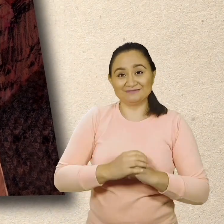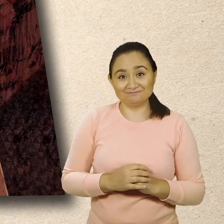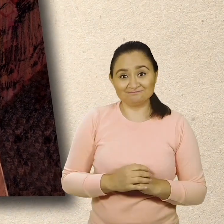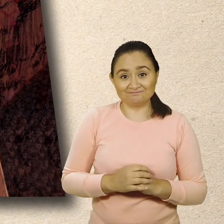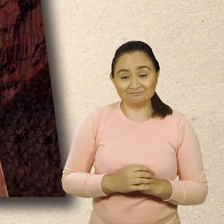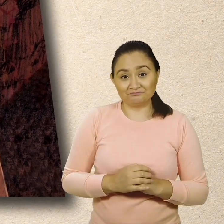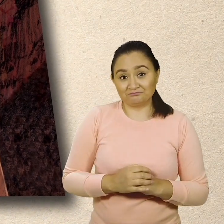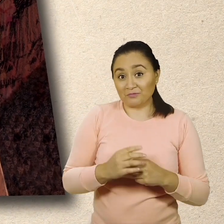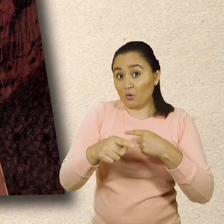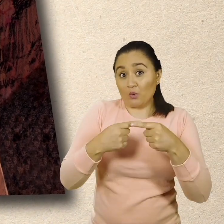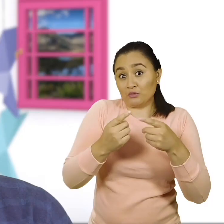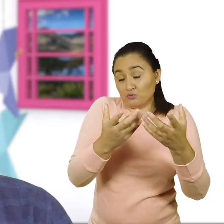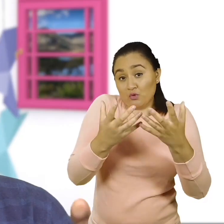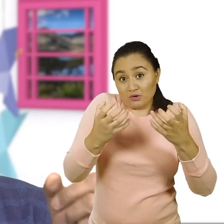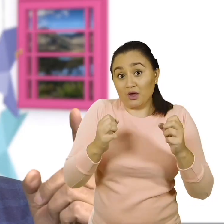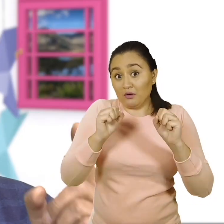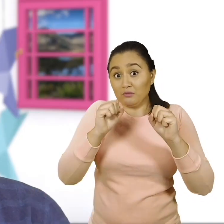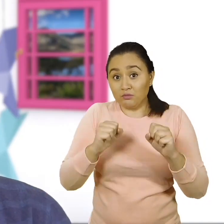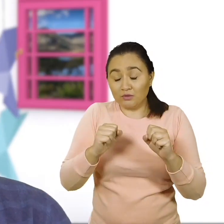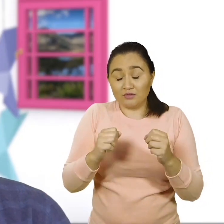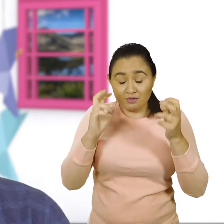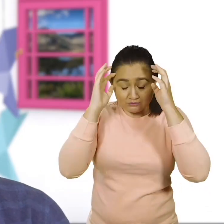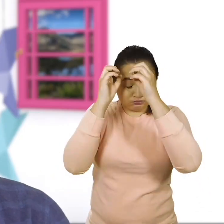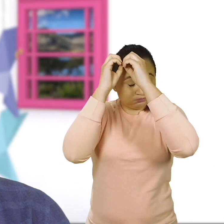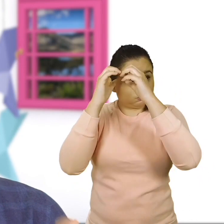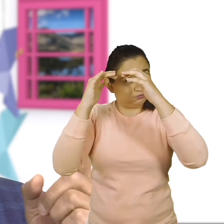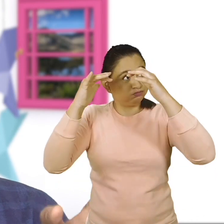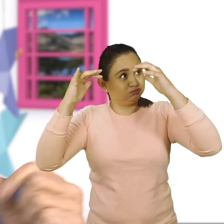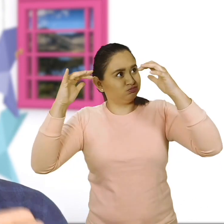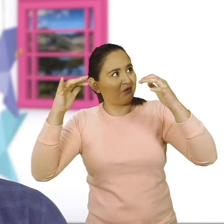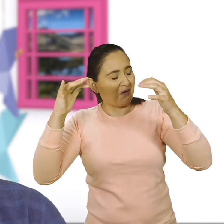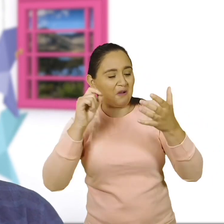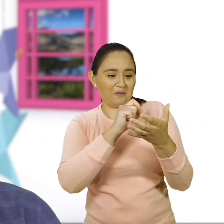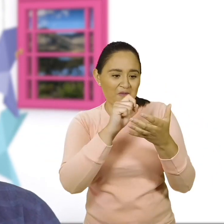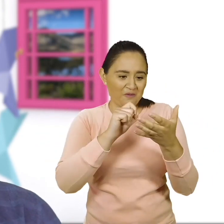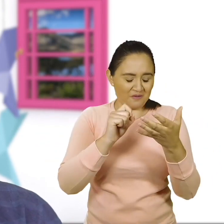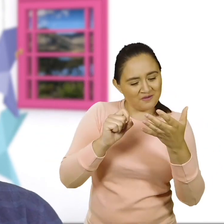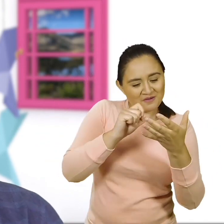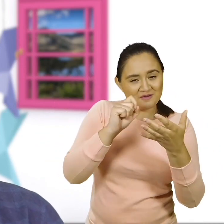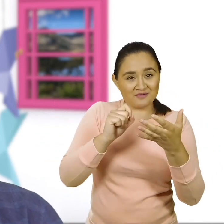hará divertir muchísimo. Cuando tú quieras, también